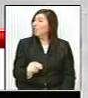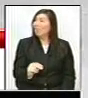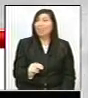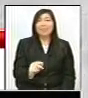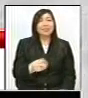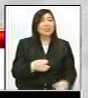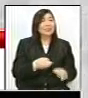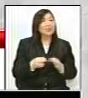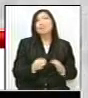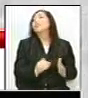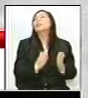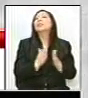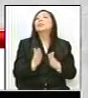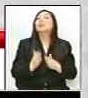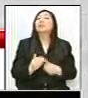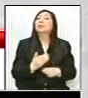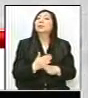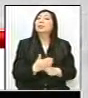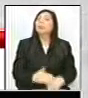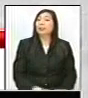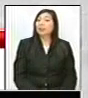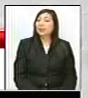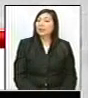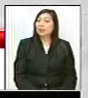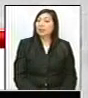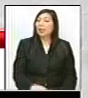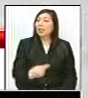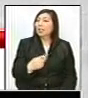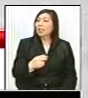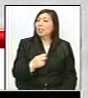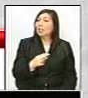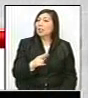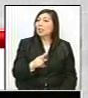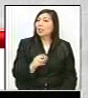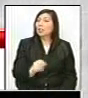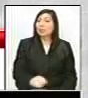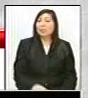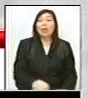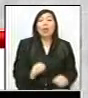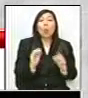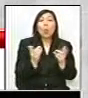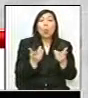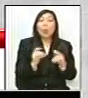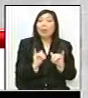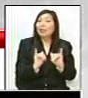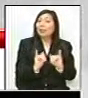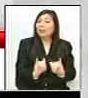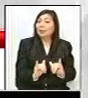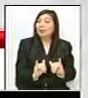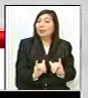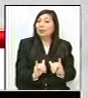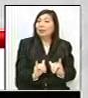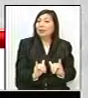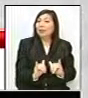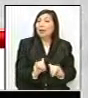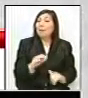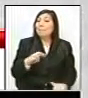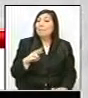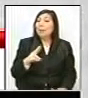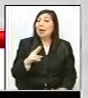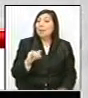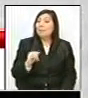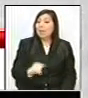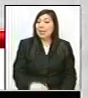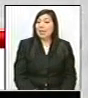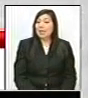describe determinar la participación del doctor Hinostroza Pariachi en el nombramiento del señor